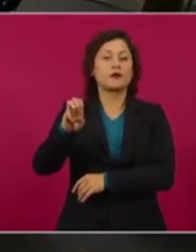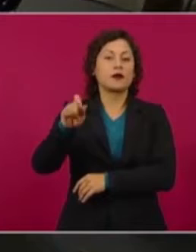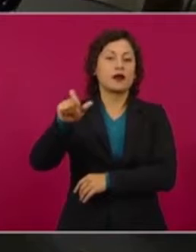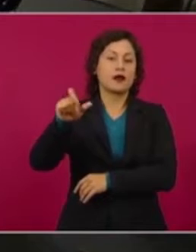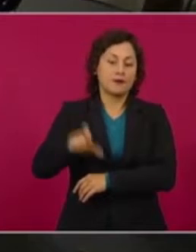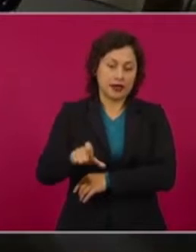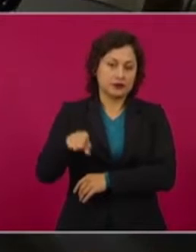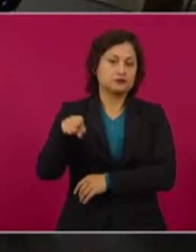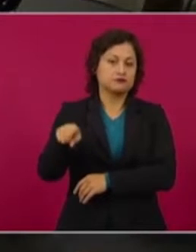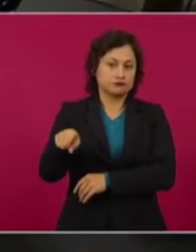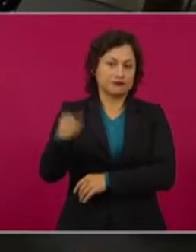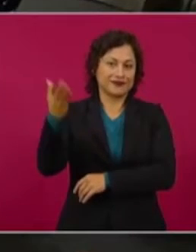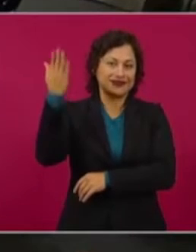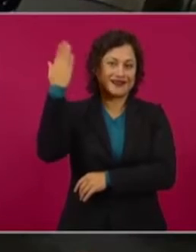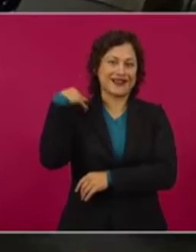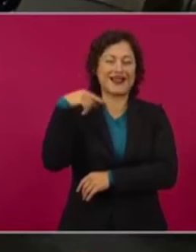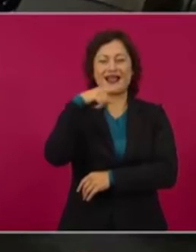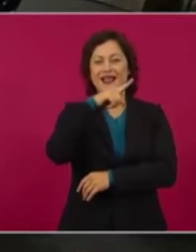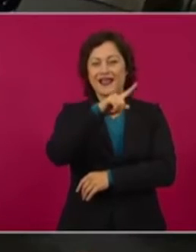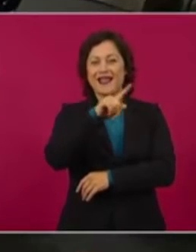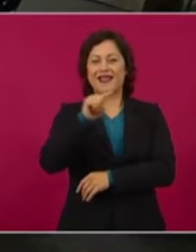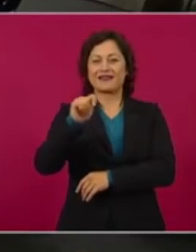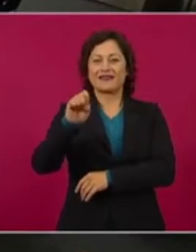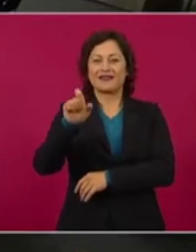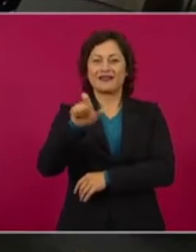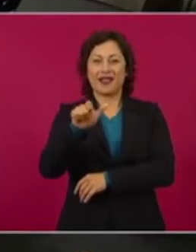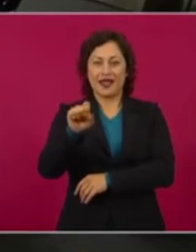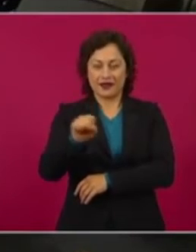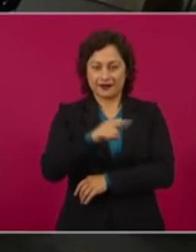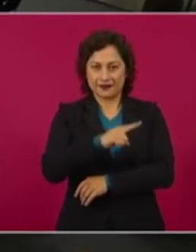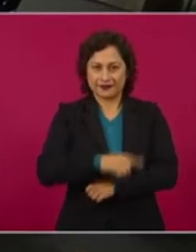ya en Texas.